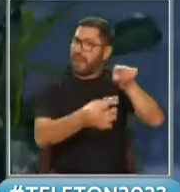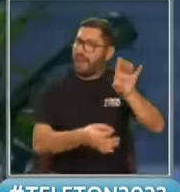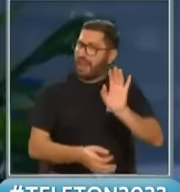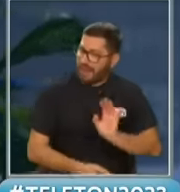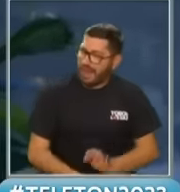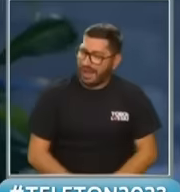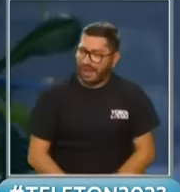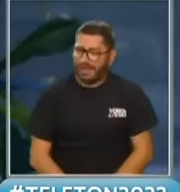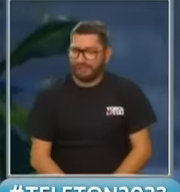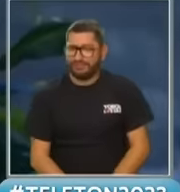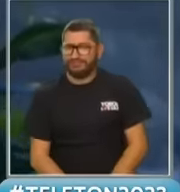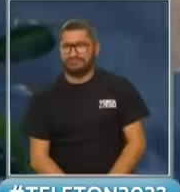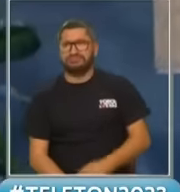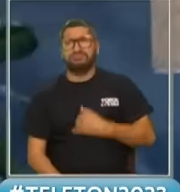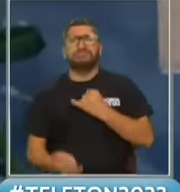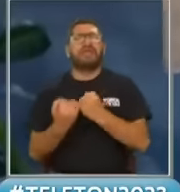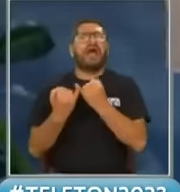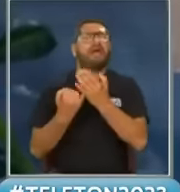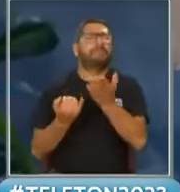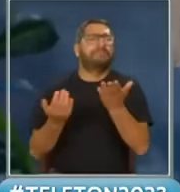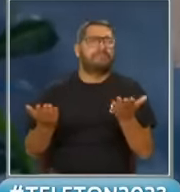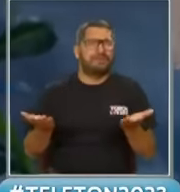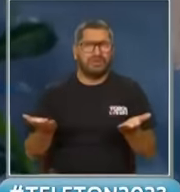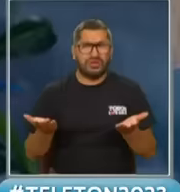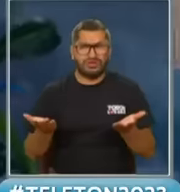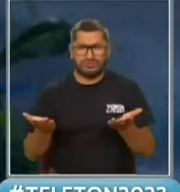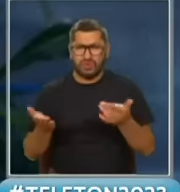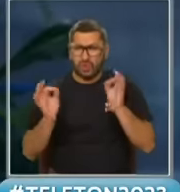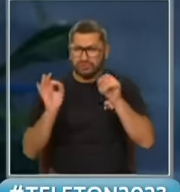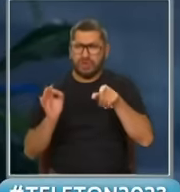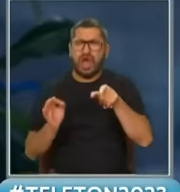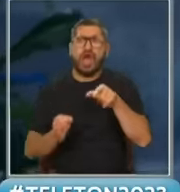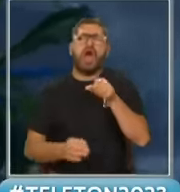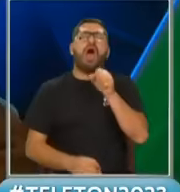Amigo, te vi bostezando justo.